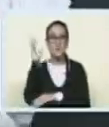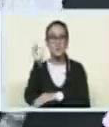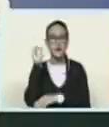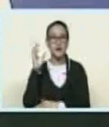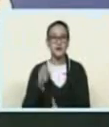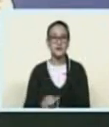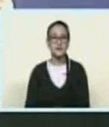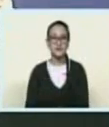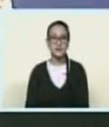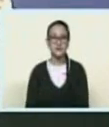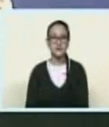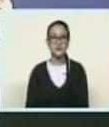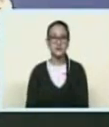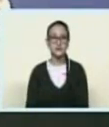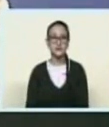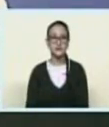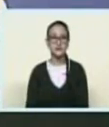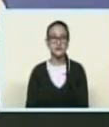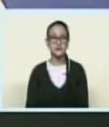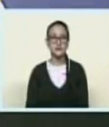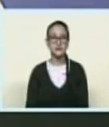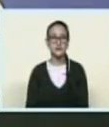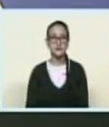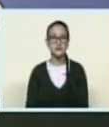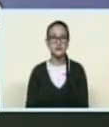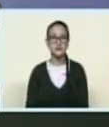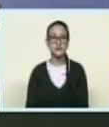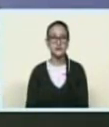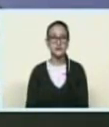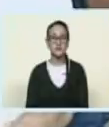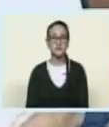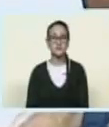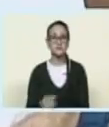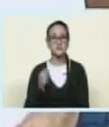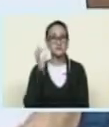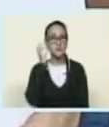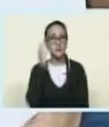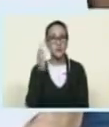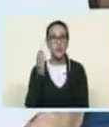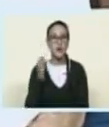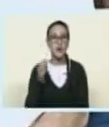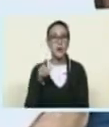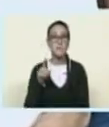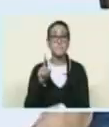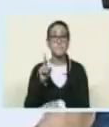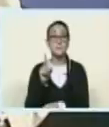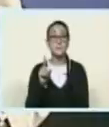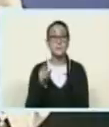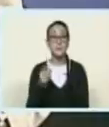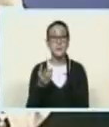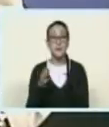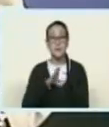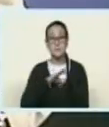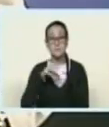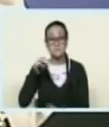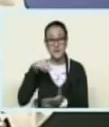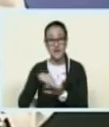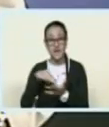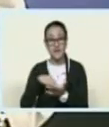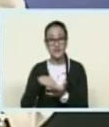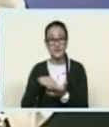campaña, a Dubrasca de Rodríguez, primera combatiente del